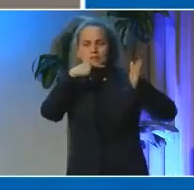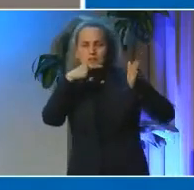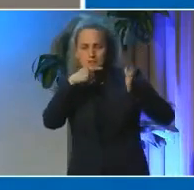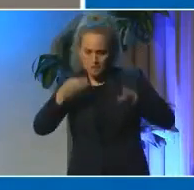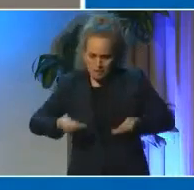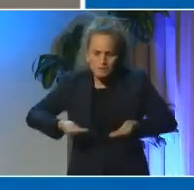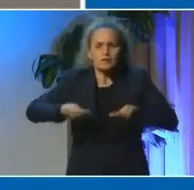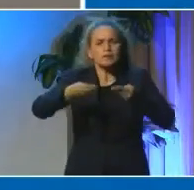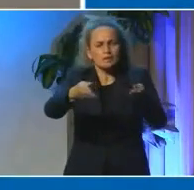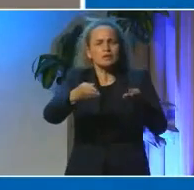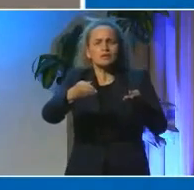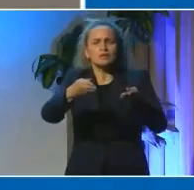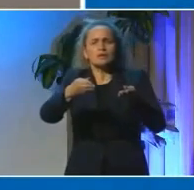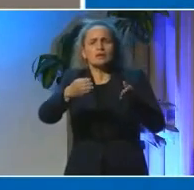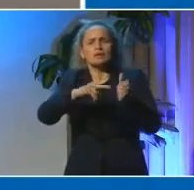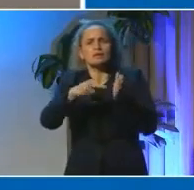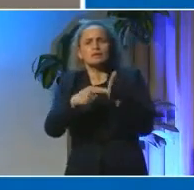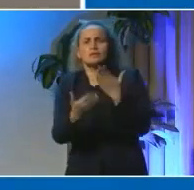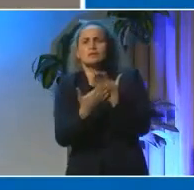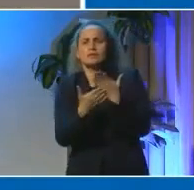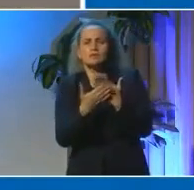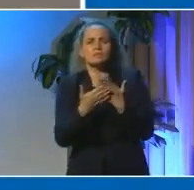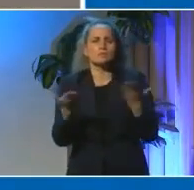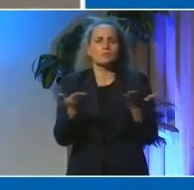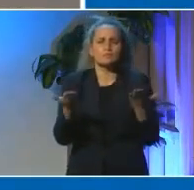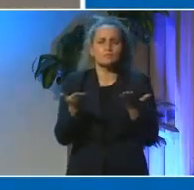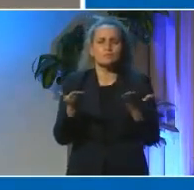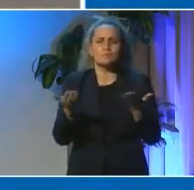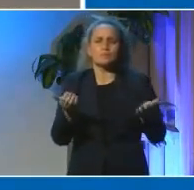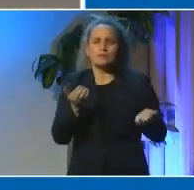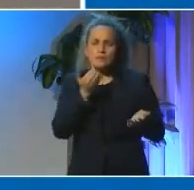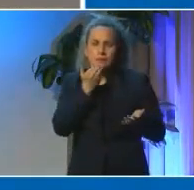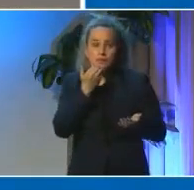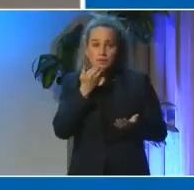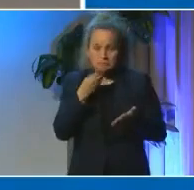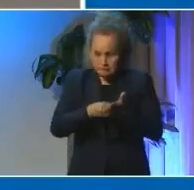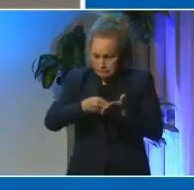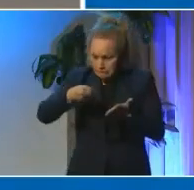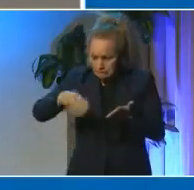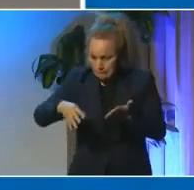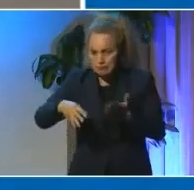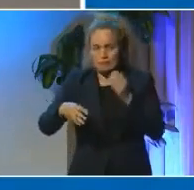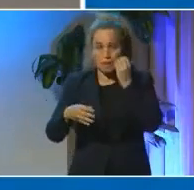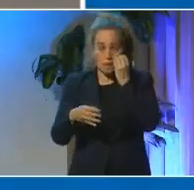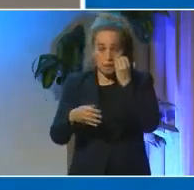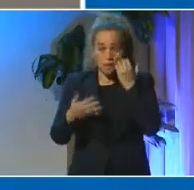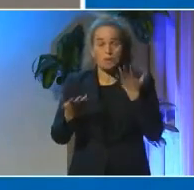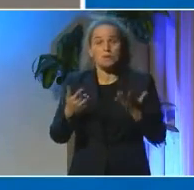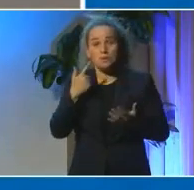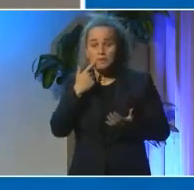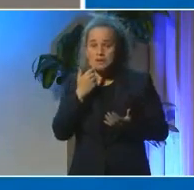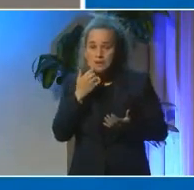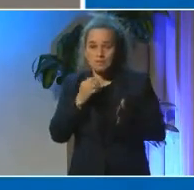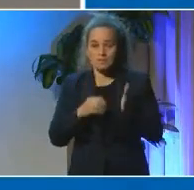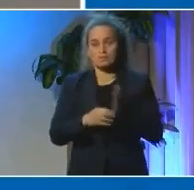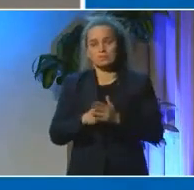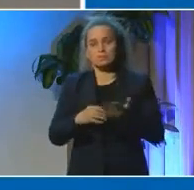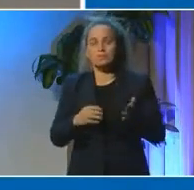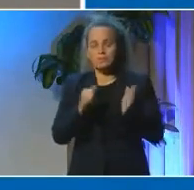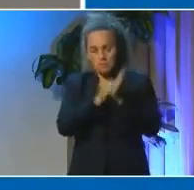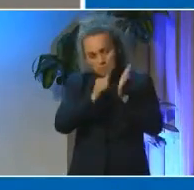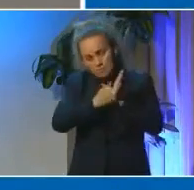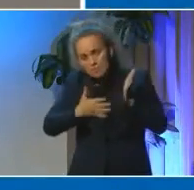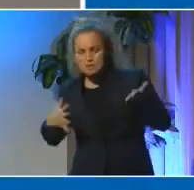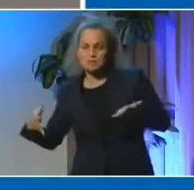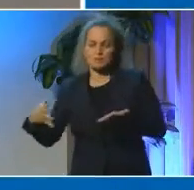significa eso en términos de de de lo lo que costó a la sociedad obtener todos sus materiales Entonces yo